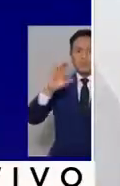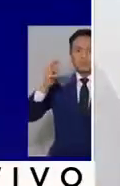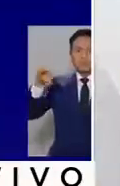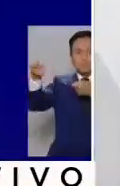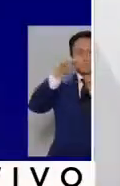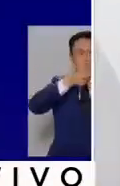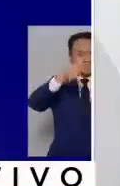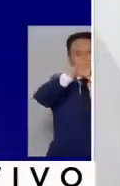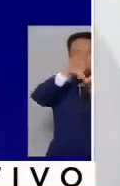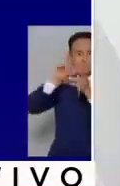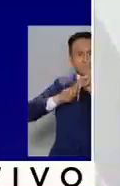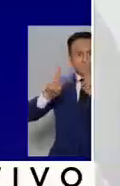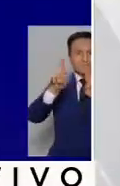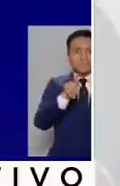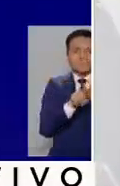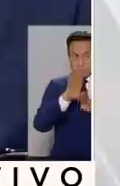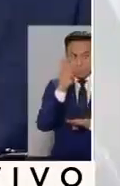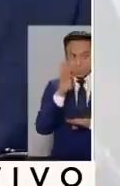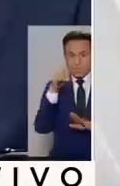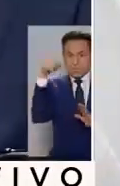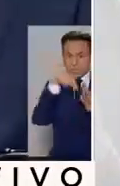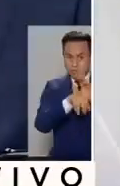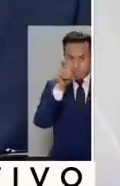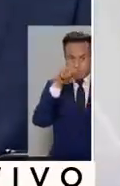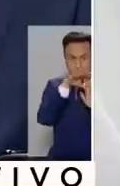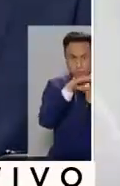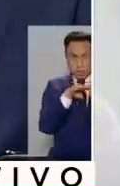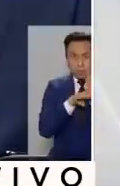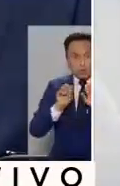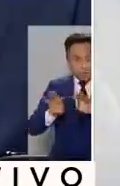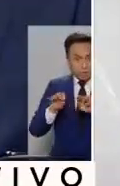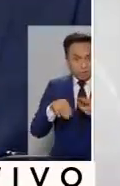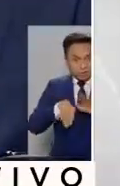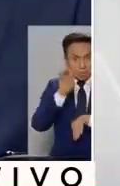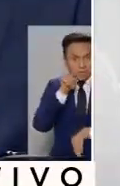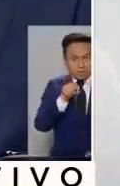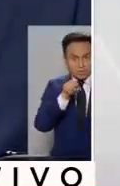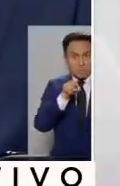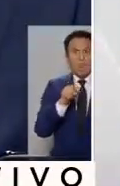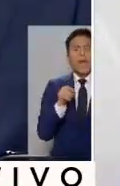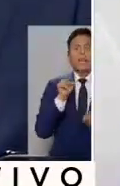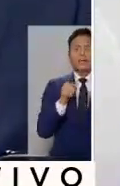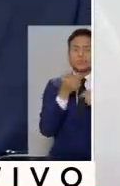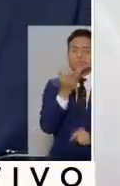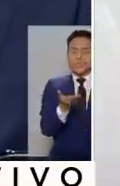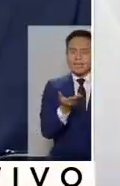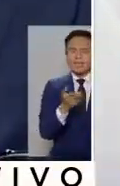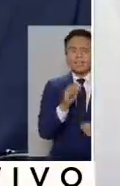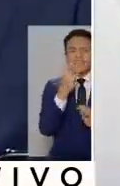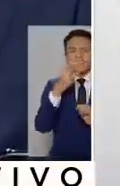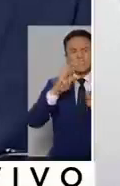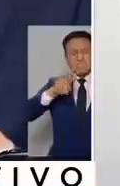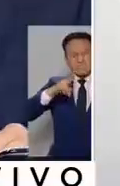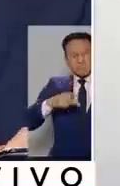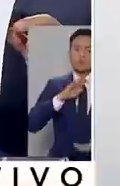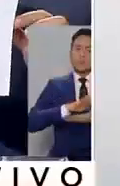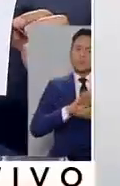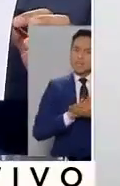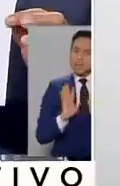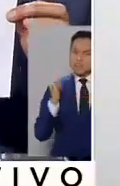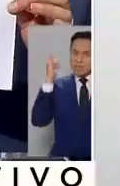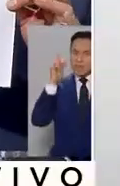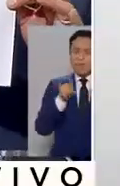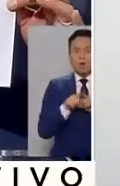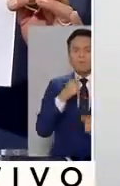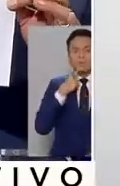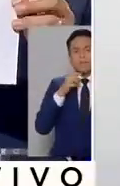además entiende que estando a prácticamente un par de días de las elecciones, los otros candidatos lo ataquen, entendiendo que él es el que iba liderando las encuestas,